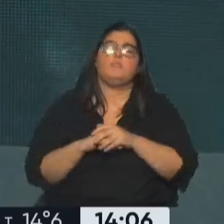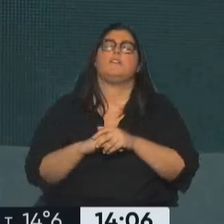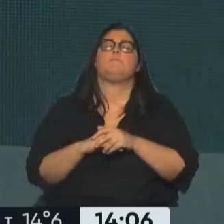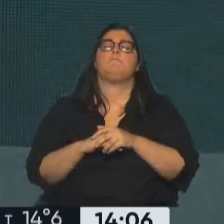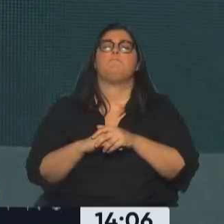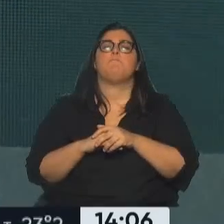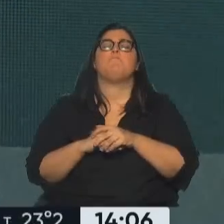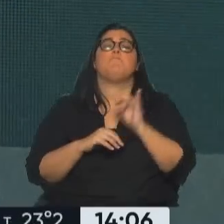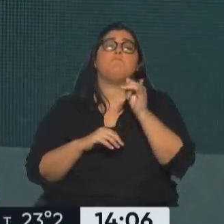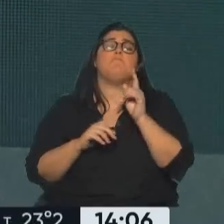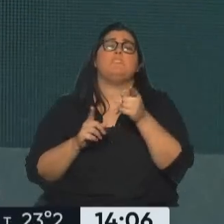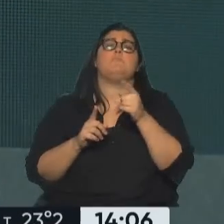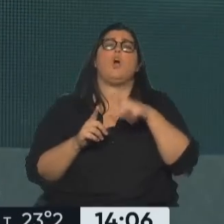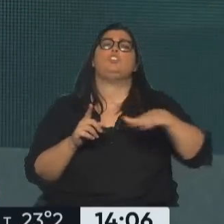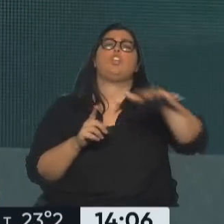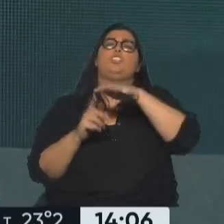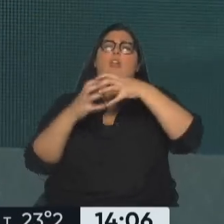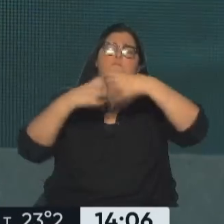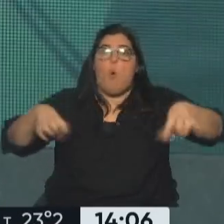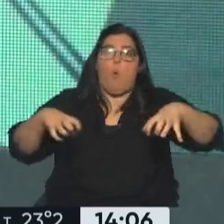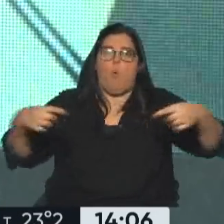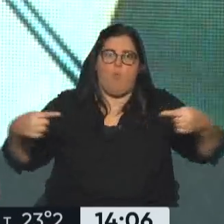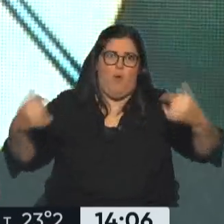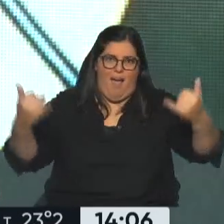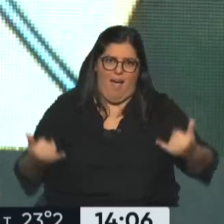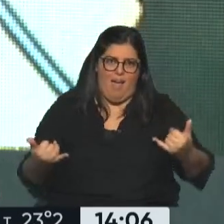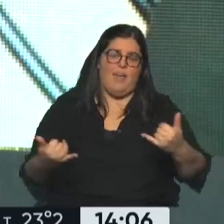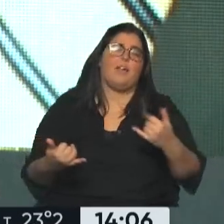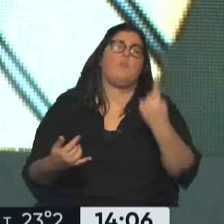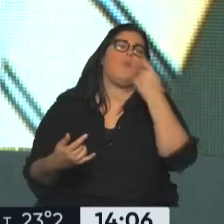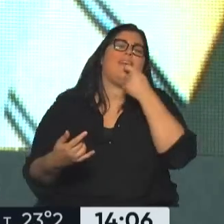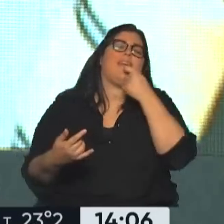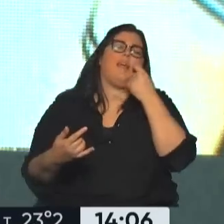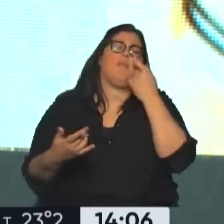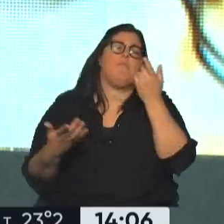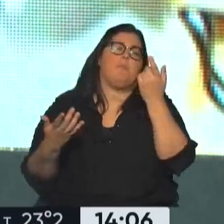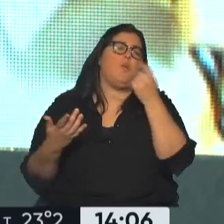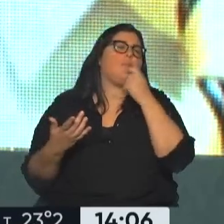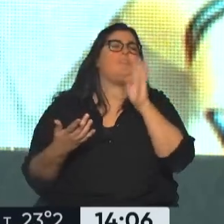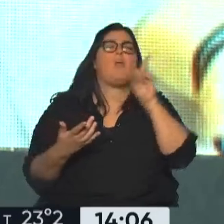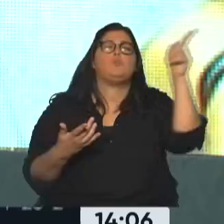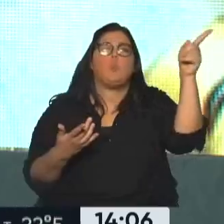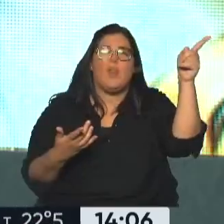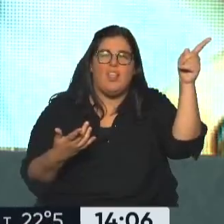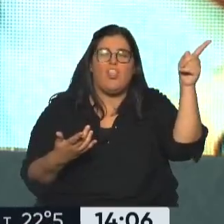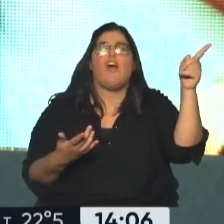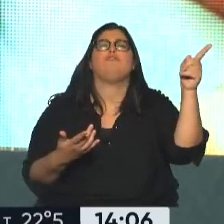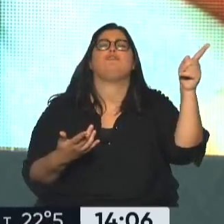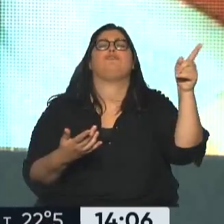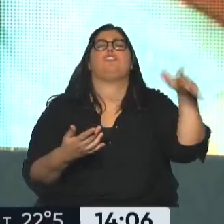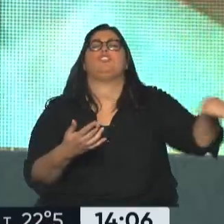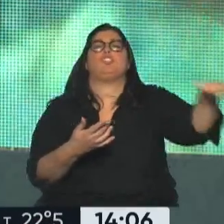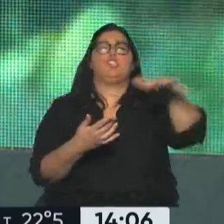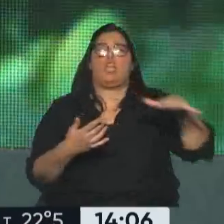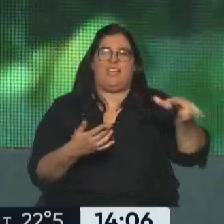esta polarización social que se abre, que por ahí el ejemplo más extremo es el de Estados Unidos, entre la sociedad,